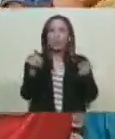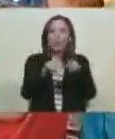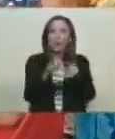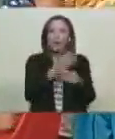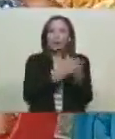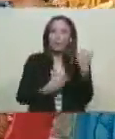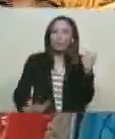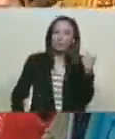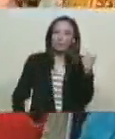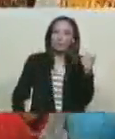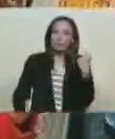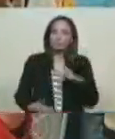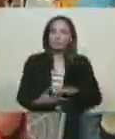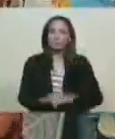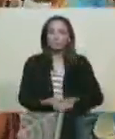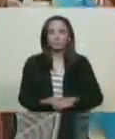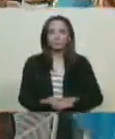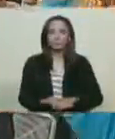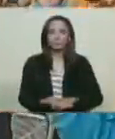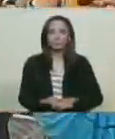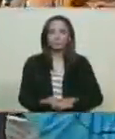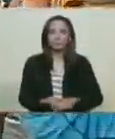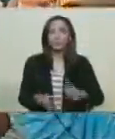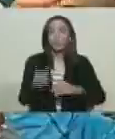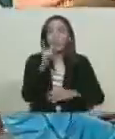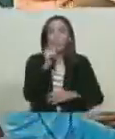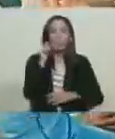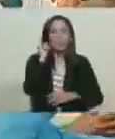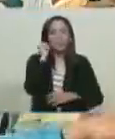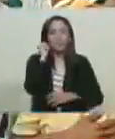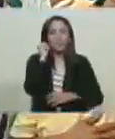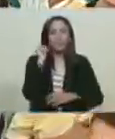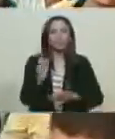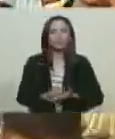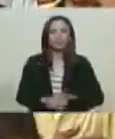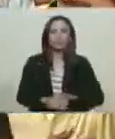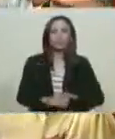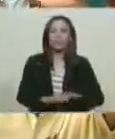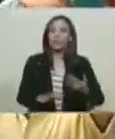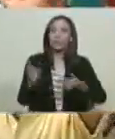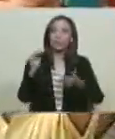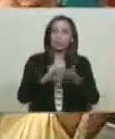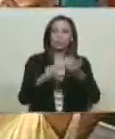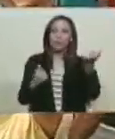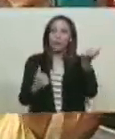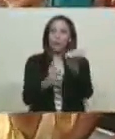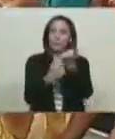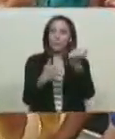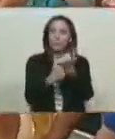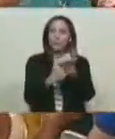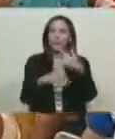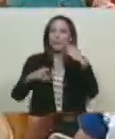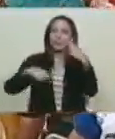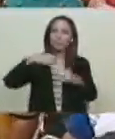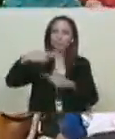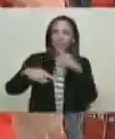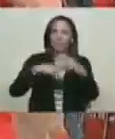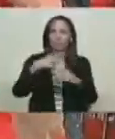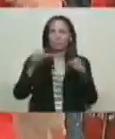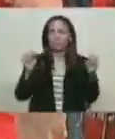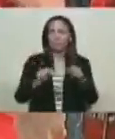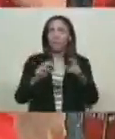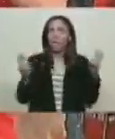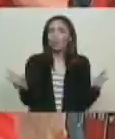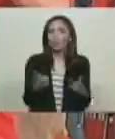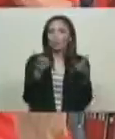Moro. Presidente, aquí están sus hombres y mujeres que salimos a la vanguardia, a la batalla, a conquistar una